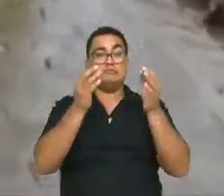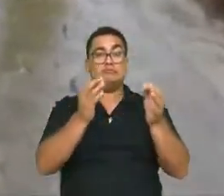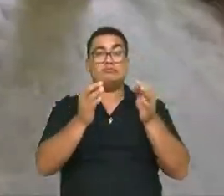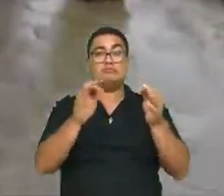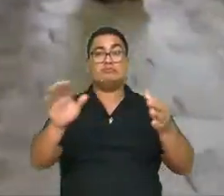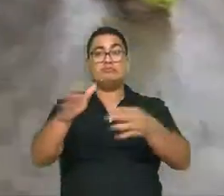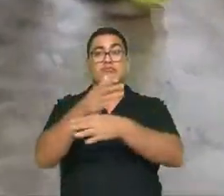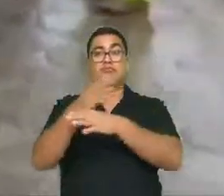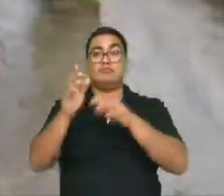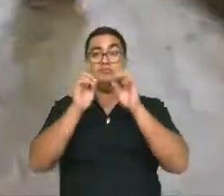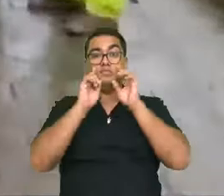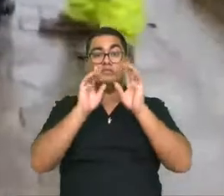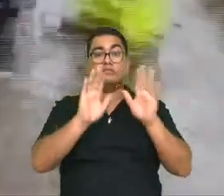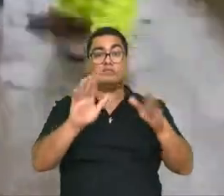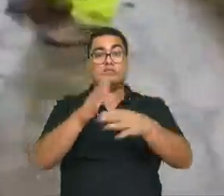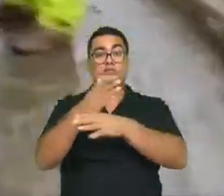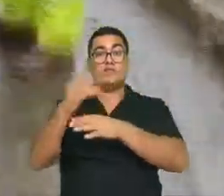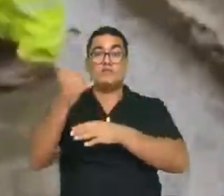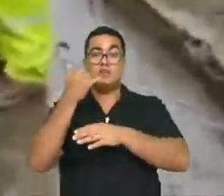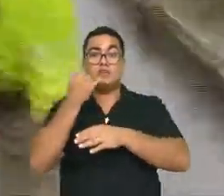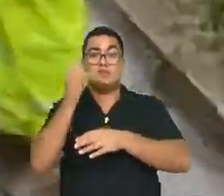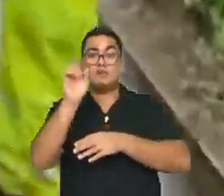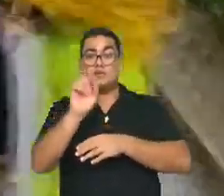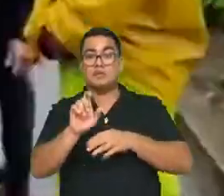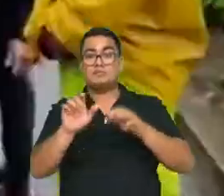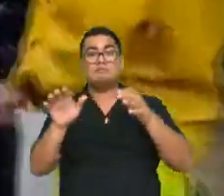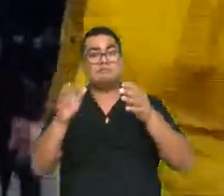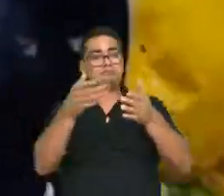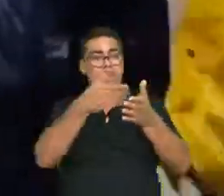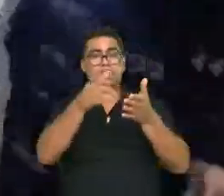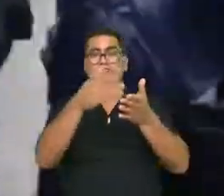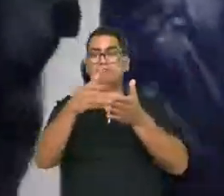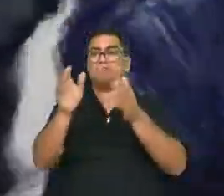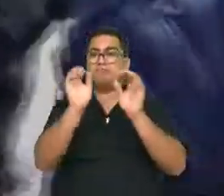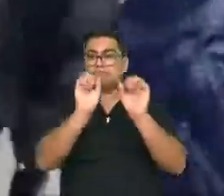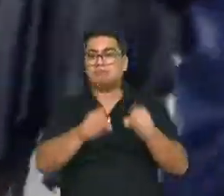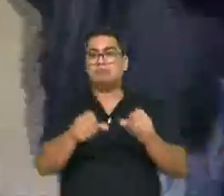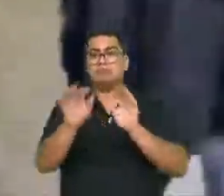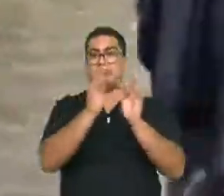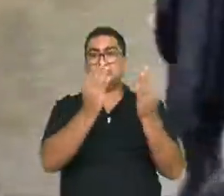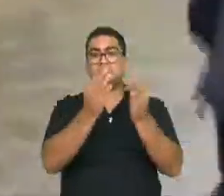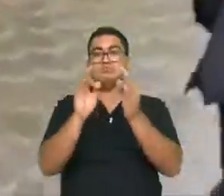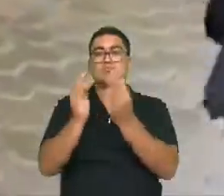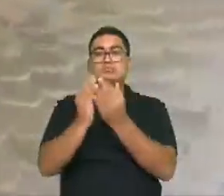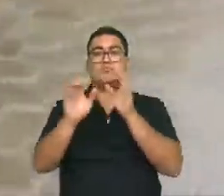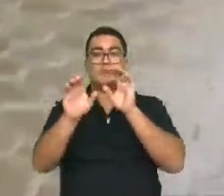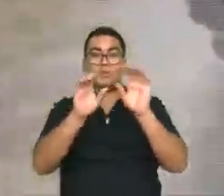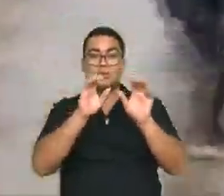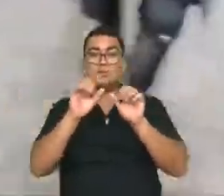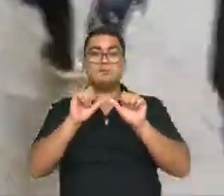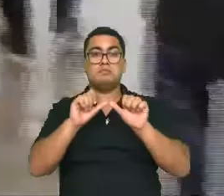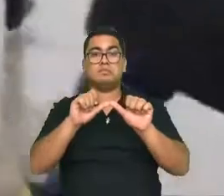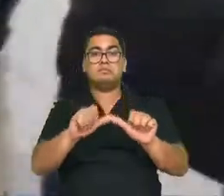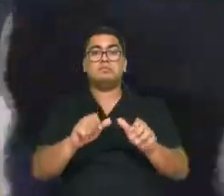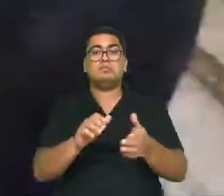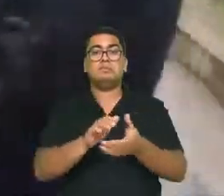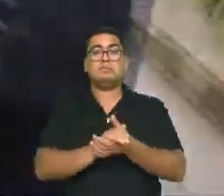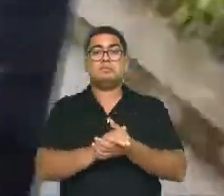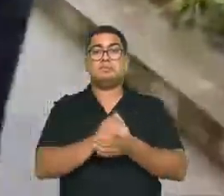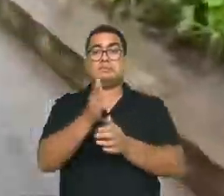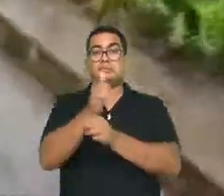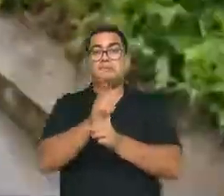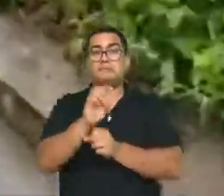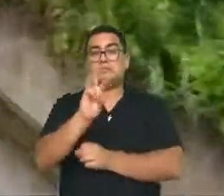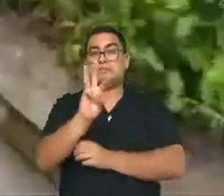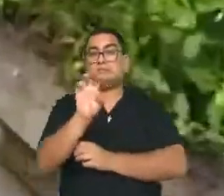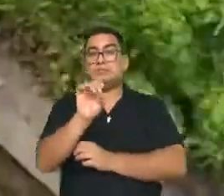totalidad el servicio en las zonas afectadas y de esta manera las familias tengan una comunicación estable y fluida. Con cámara de